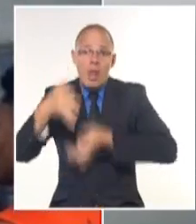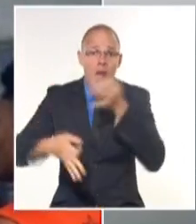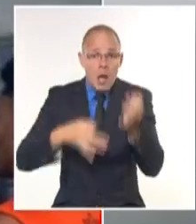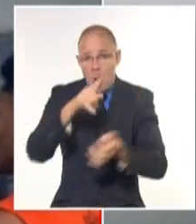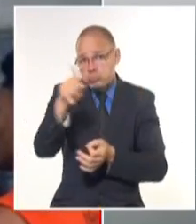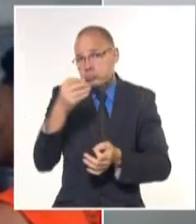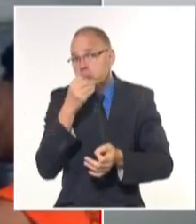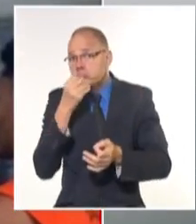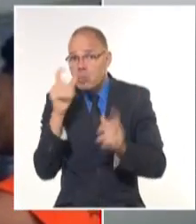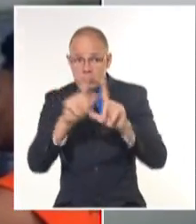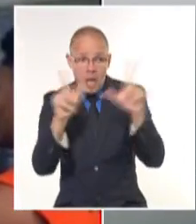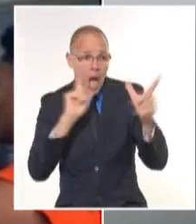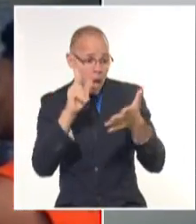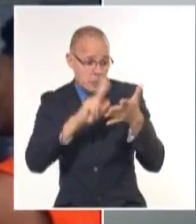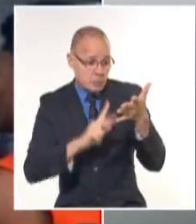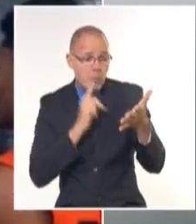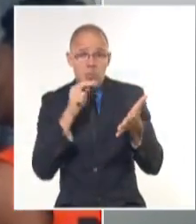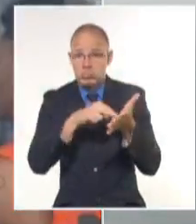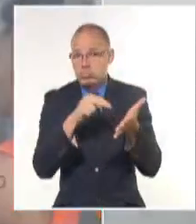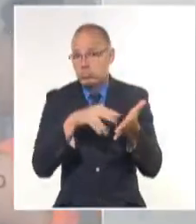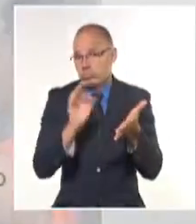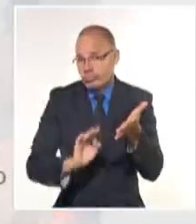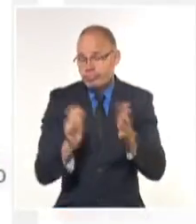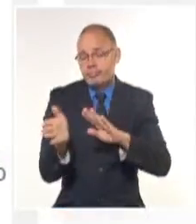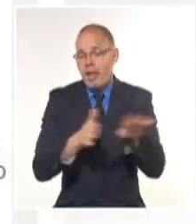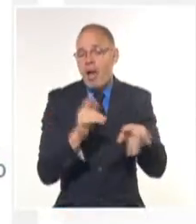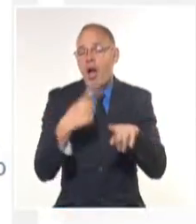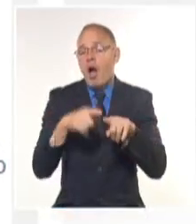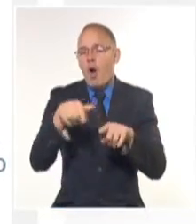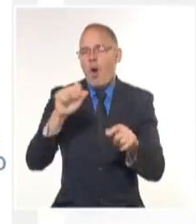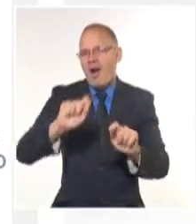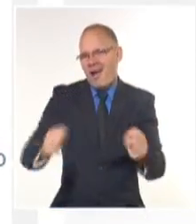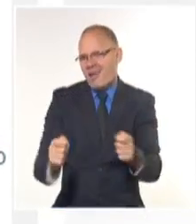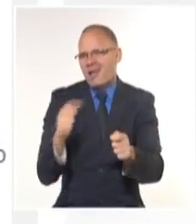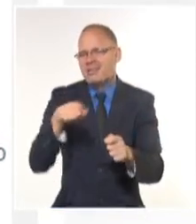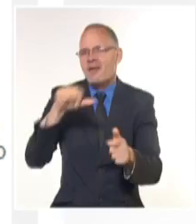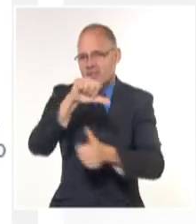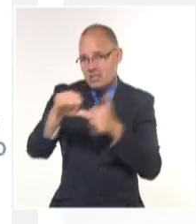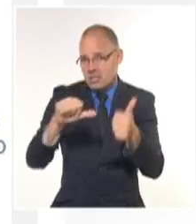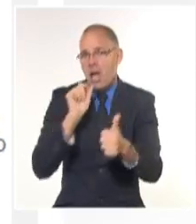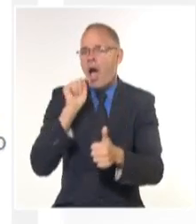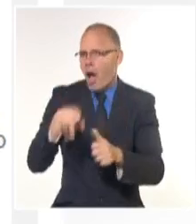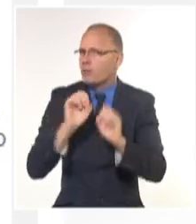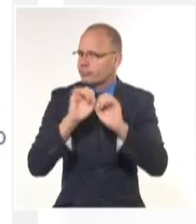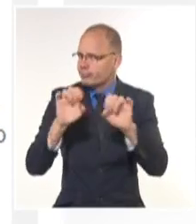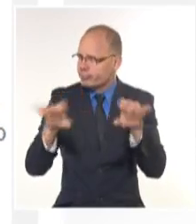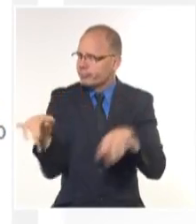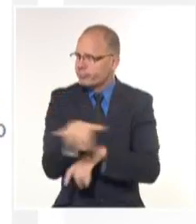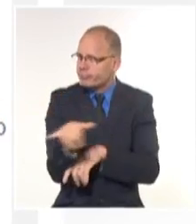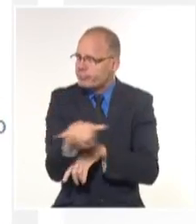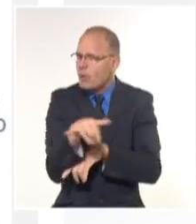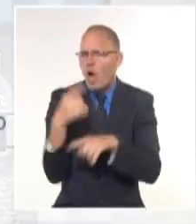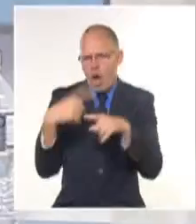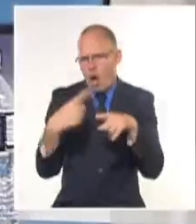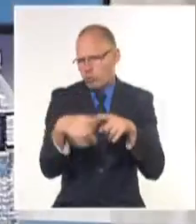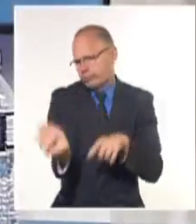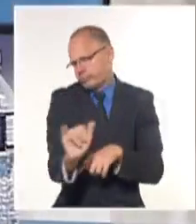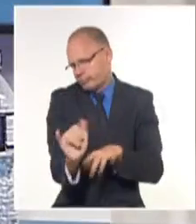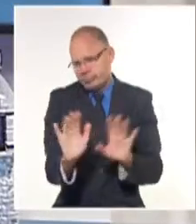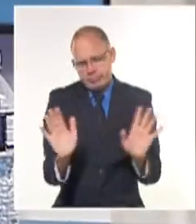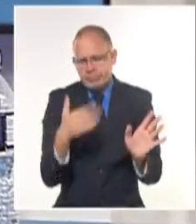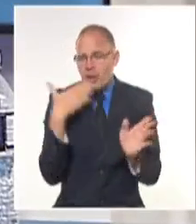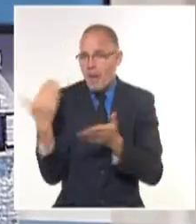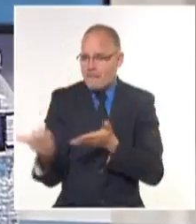para profundizar más. También tuvimos en el canal cubano de noticias, en el canal Caribe, el reporte igualmente y en el resto de los medios. En fin, doy la bienvenida a